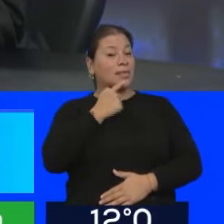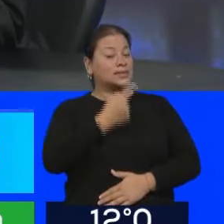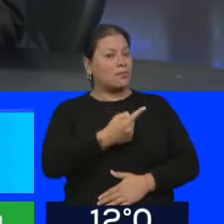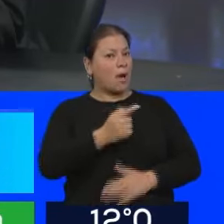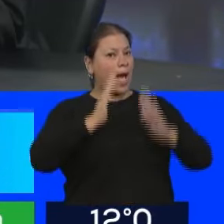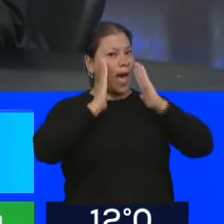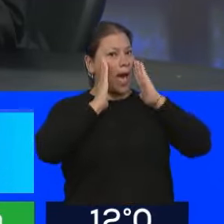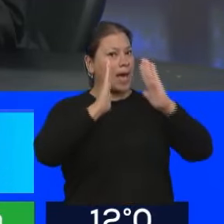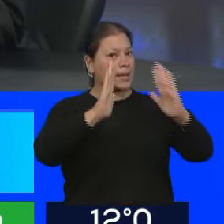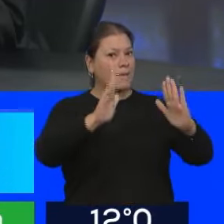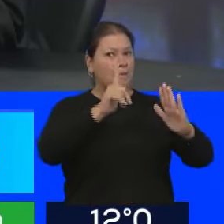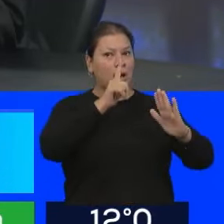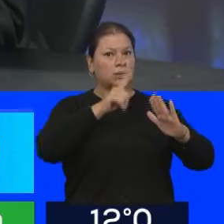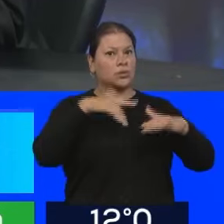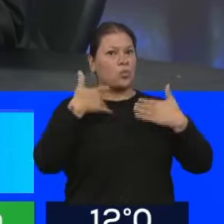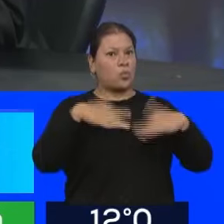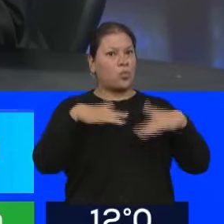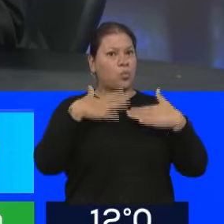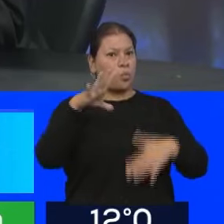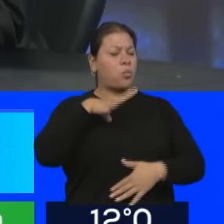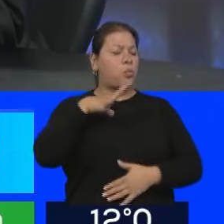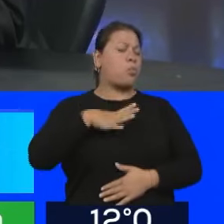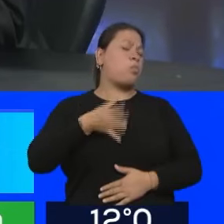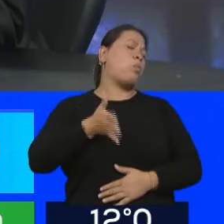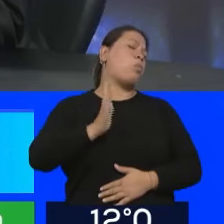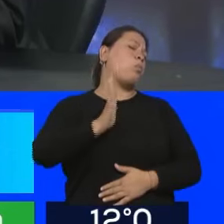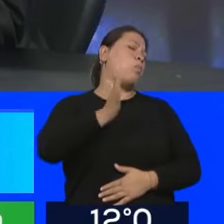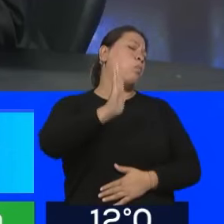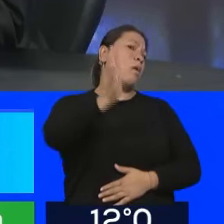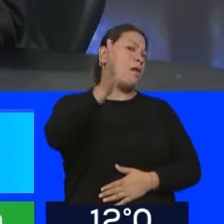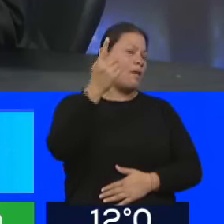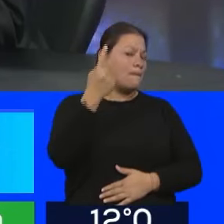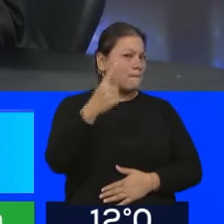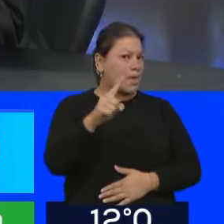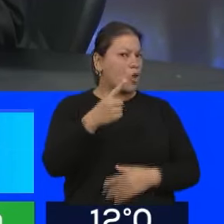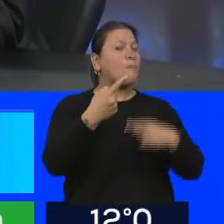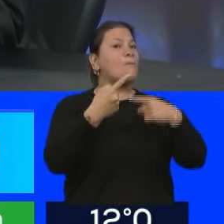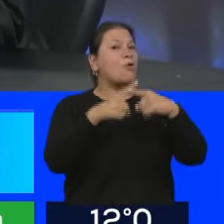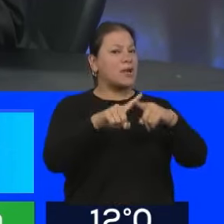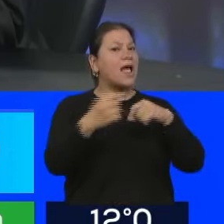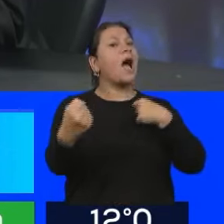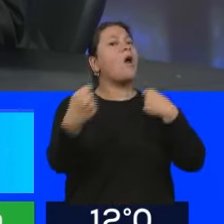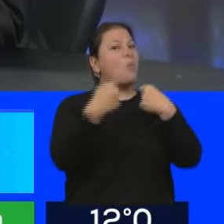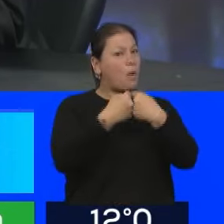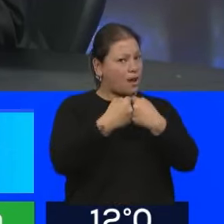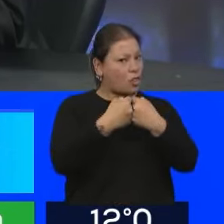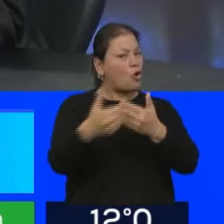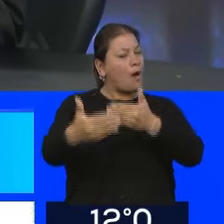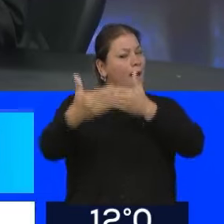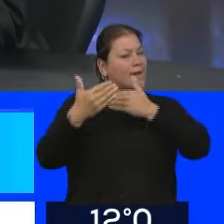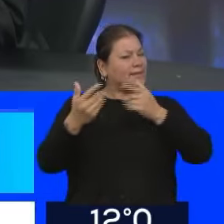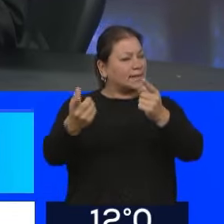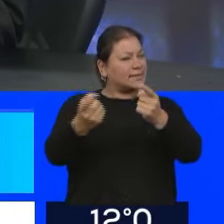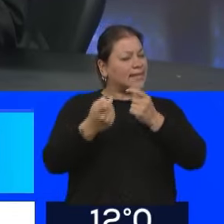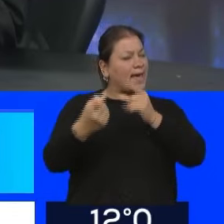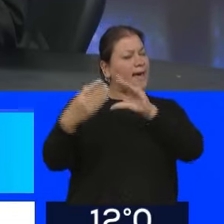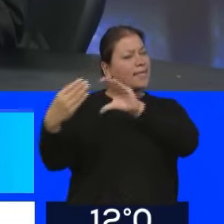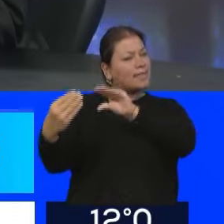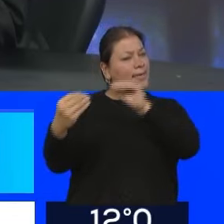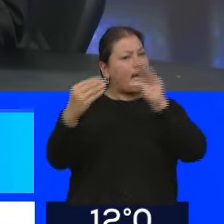ser un siglo lo que falta, pero no es tal, porque en política los acuerdos requieren de diálogo, de maceración,